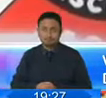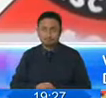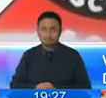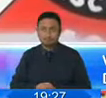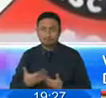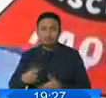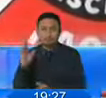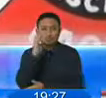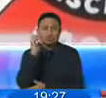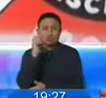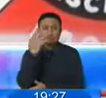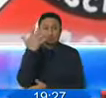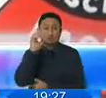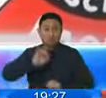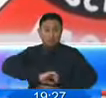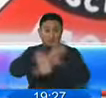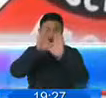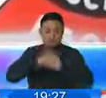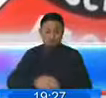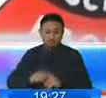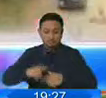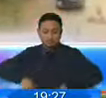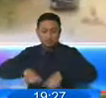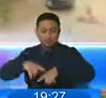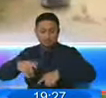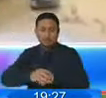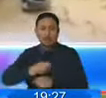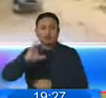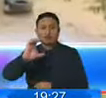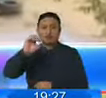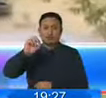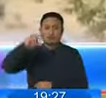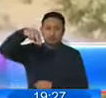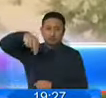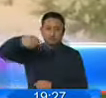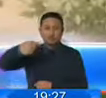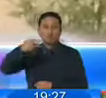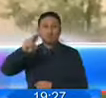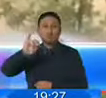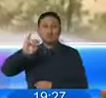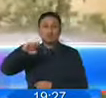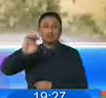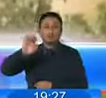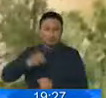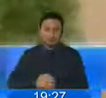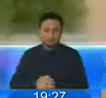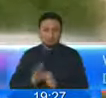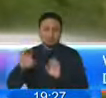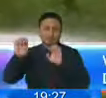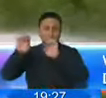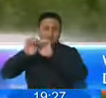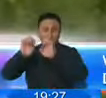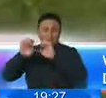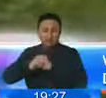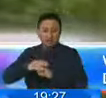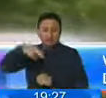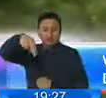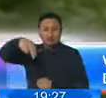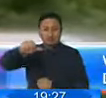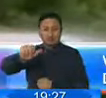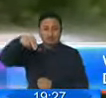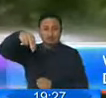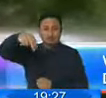a las 5 de la mañana en el sector minero Conguime, en cual en la empresa de los hermanos Solórzano, Nangaritza S.A., se